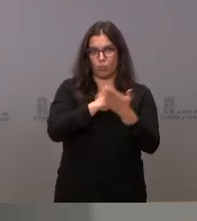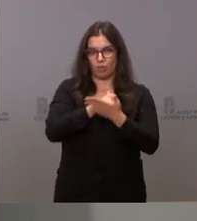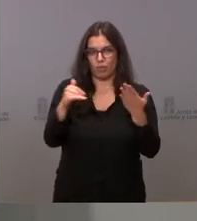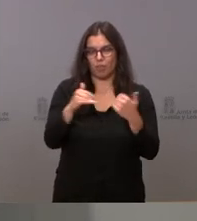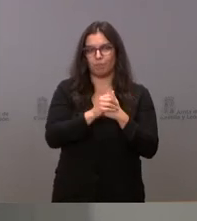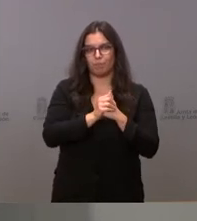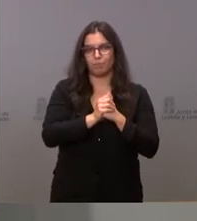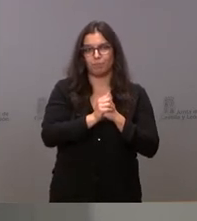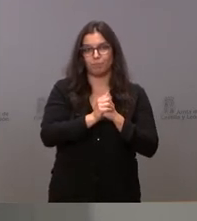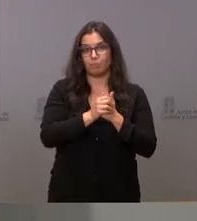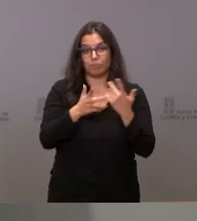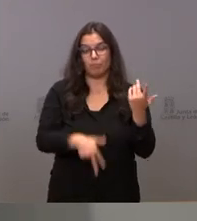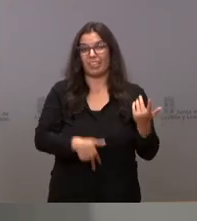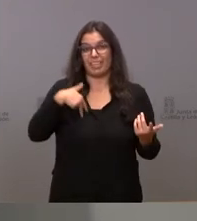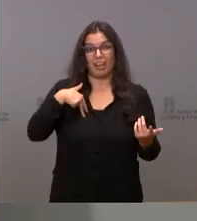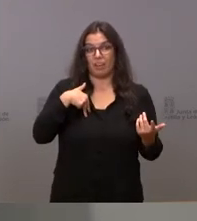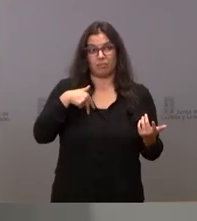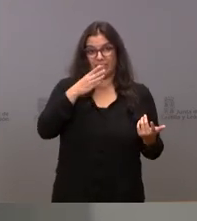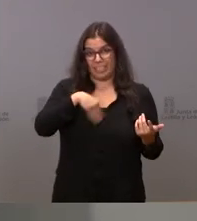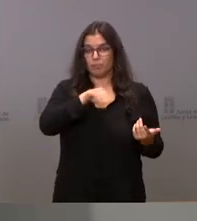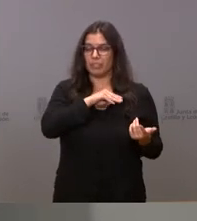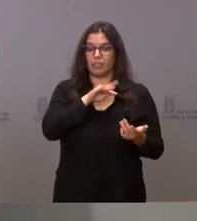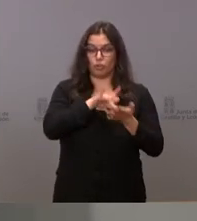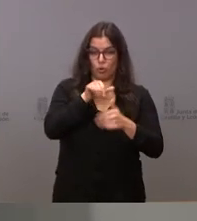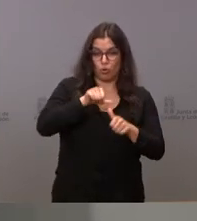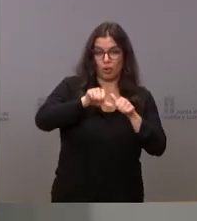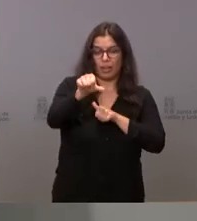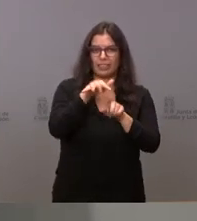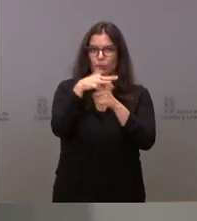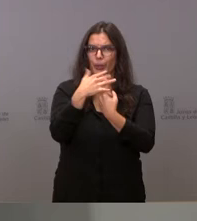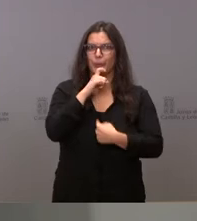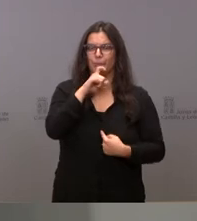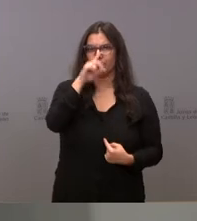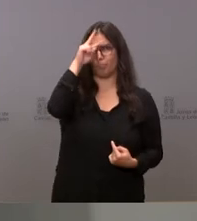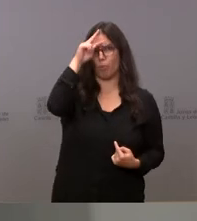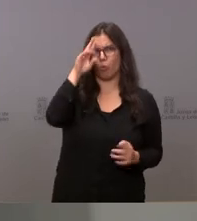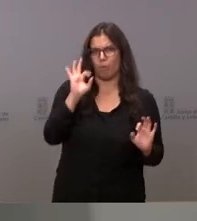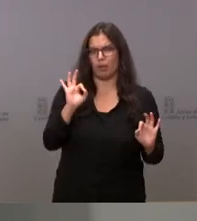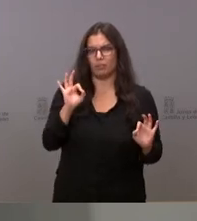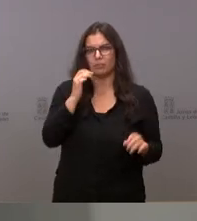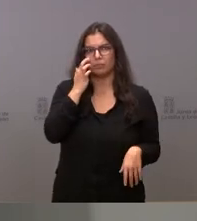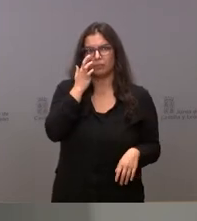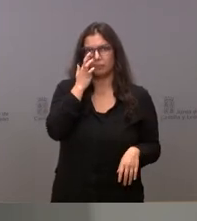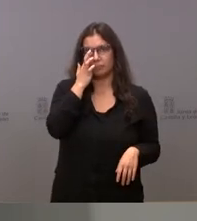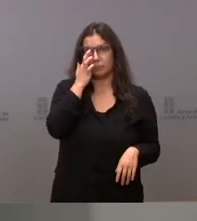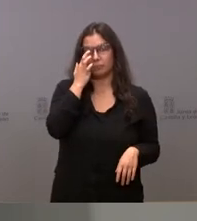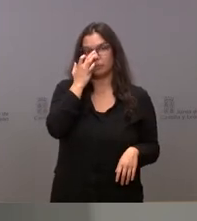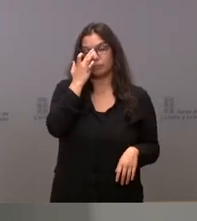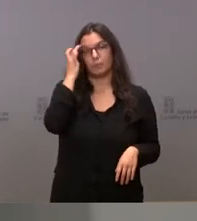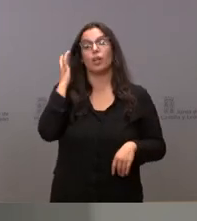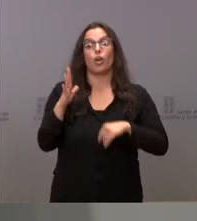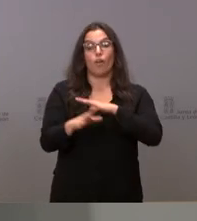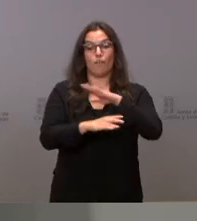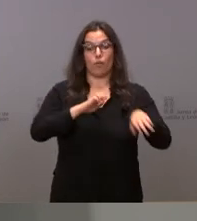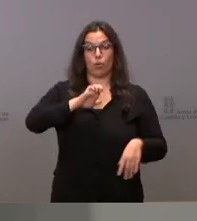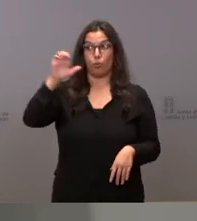comunidad, como el conjunto del país, se enfrenta a una situación preocupante. Tenemos que encauzar los fondos europeos,